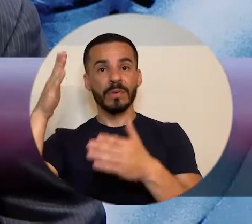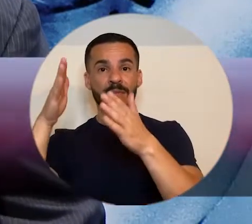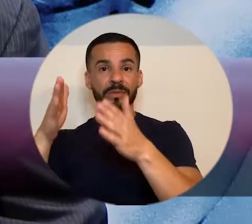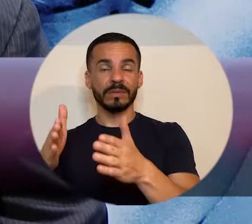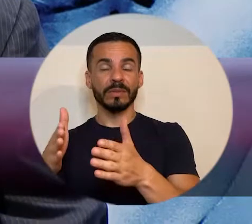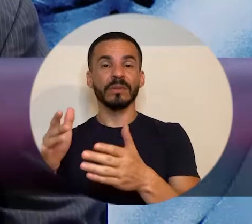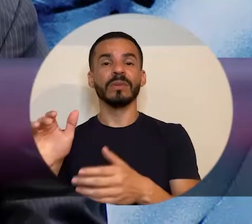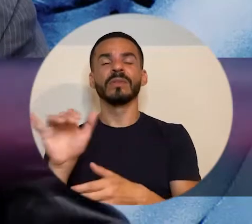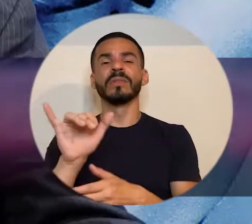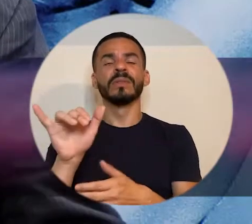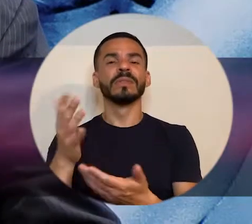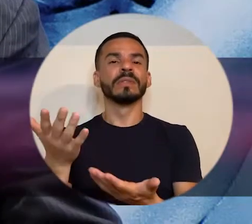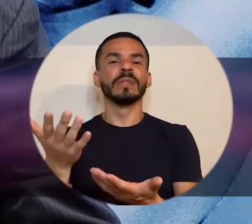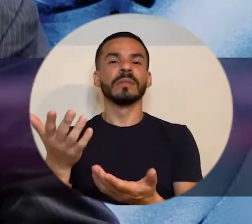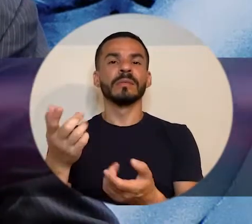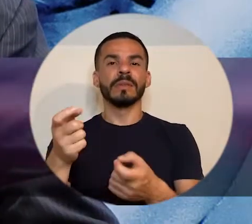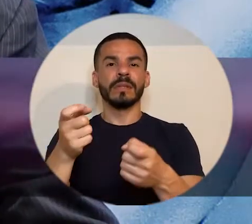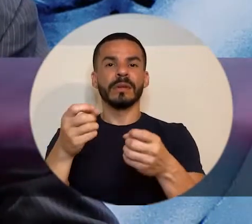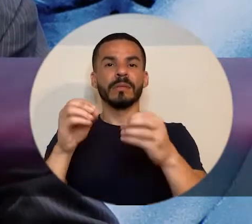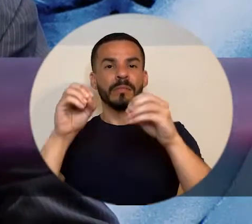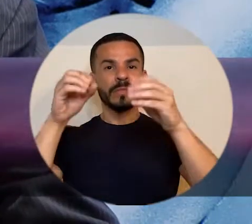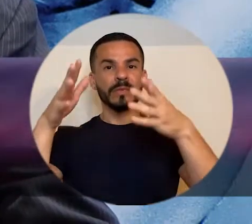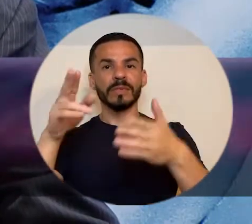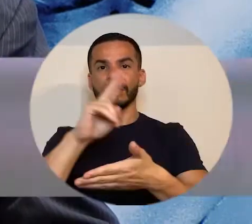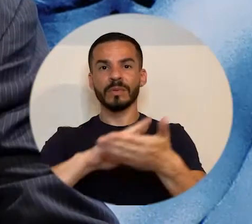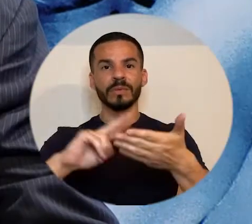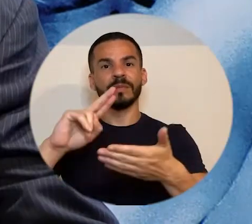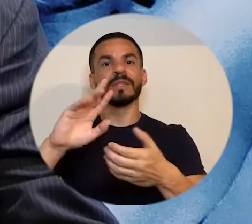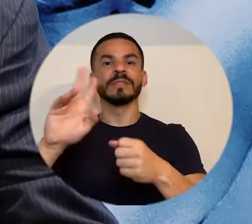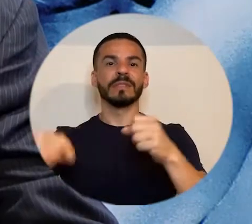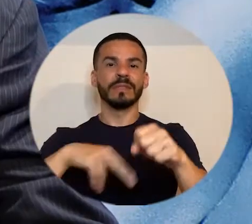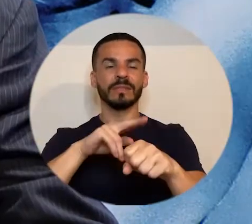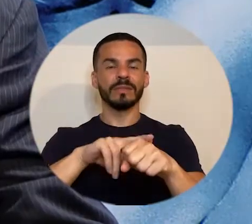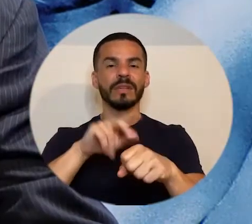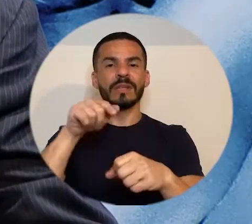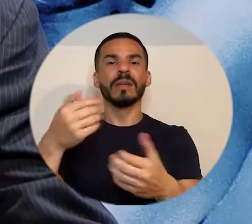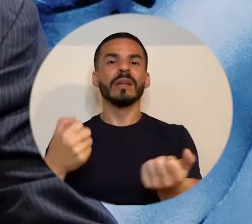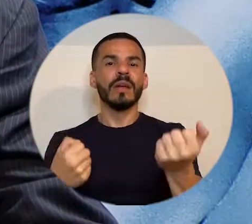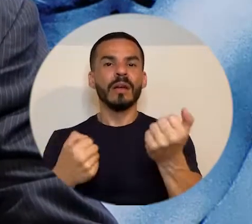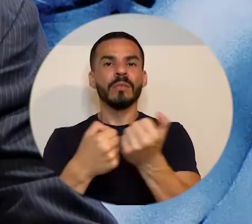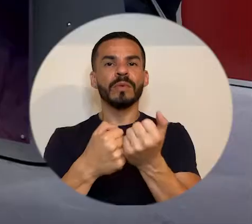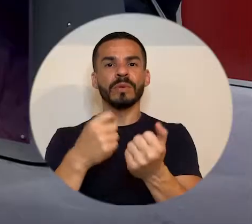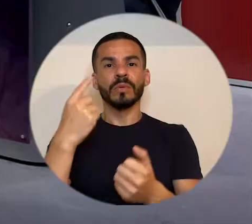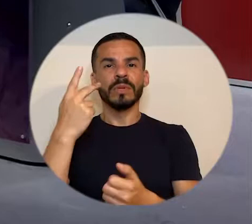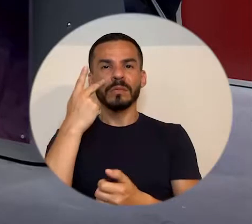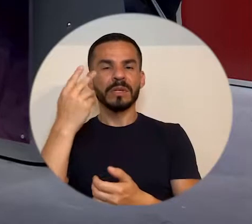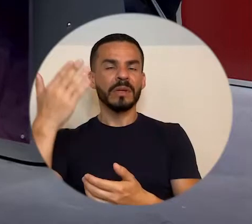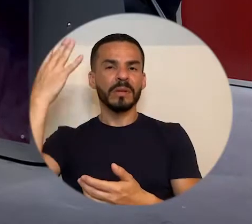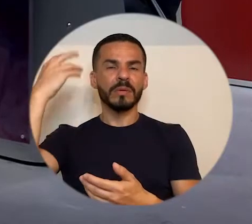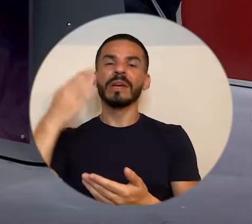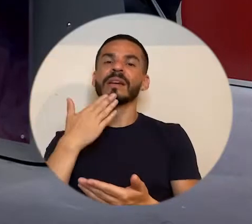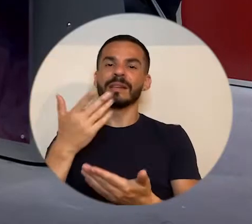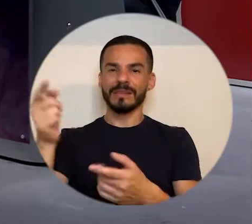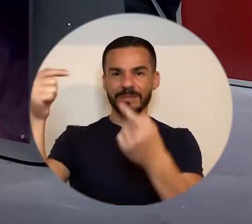es politólogo y académico de la Universidad Nacional. Ha sido colaborador de Una Mirada. Muchas gracias, don Carlos, por